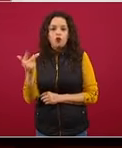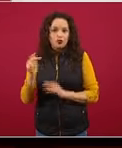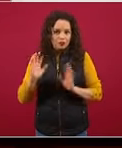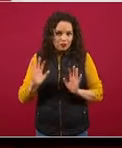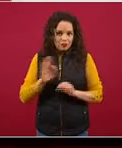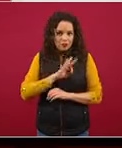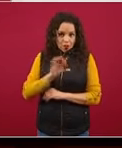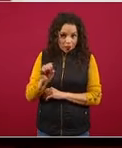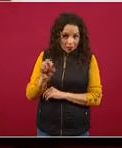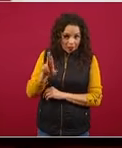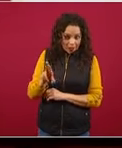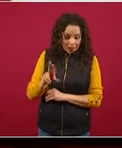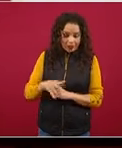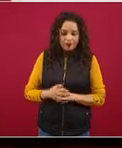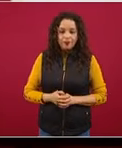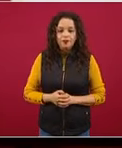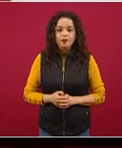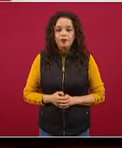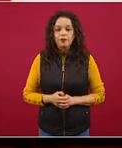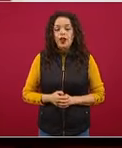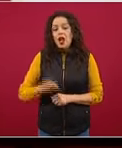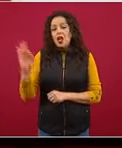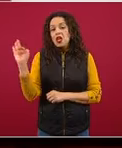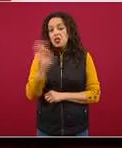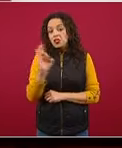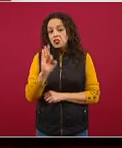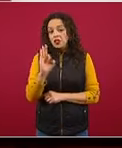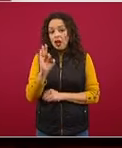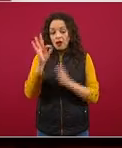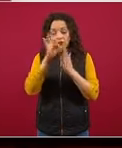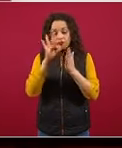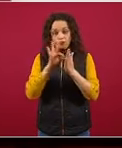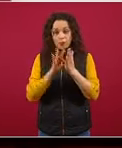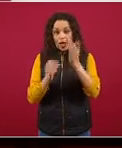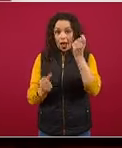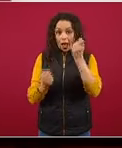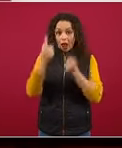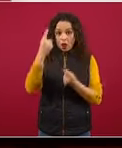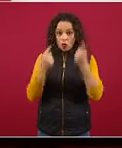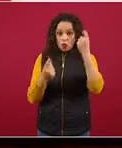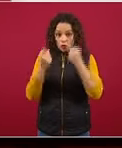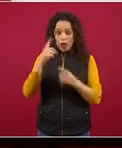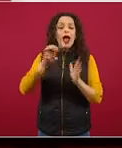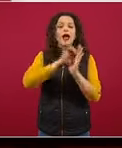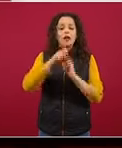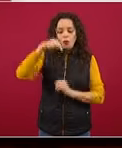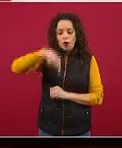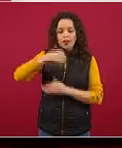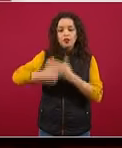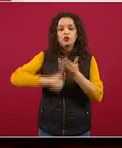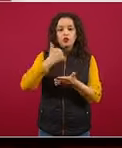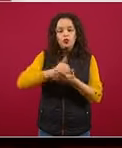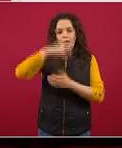Si alguno de estos indicadores, ahora vamos a la Ciudad de México,